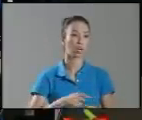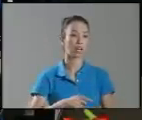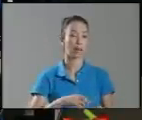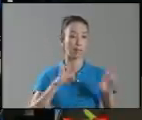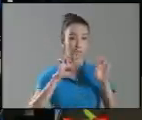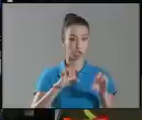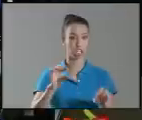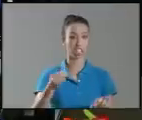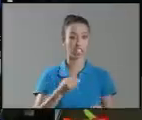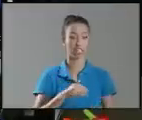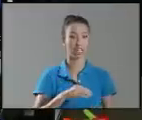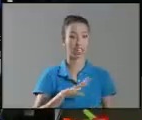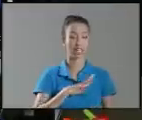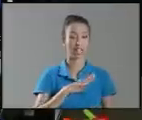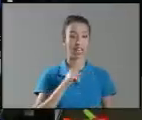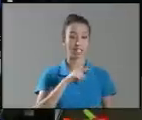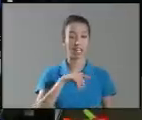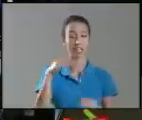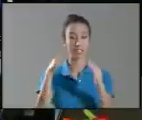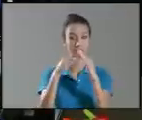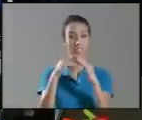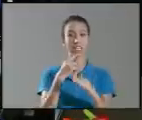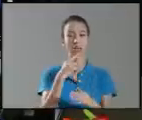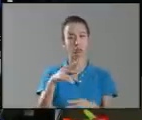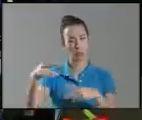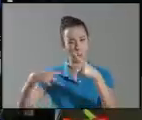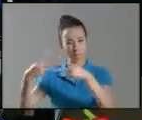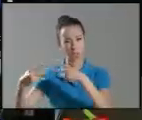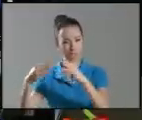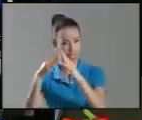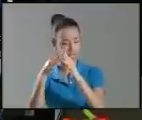hermano, hicimos un trato con el dueño de ahí: